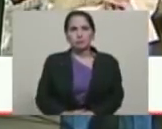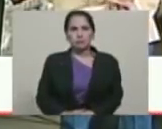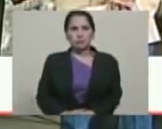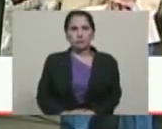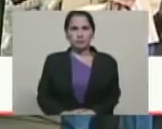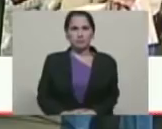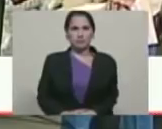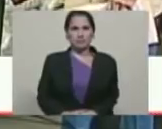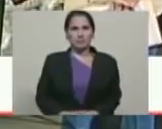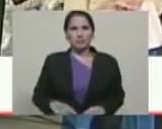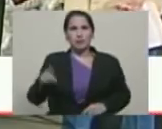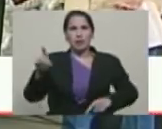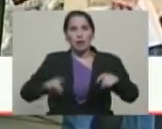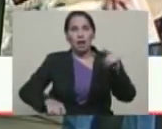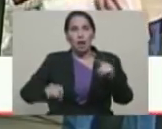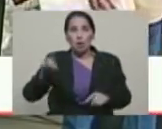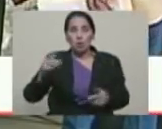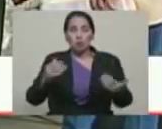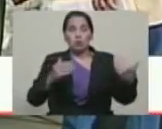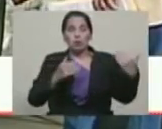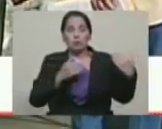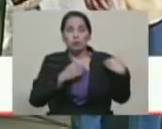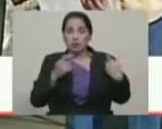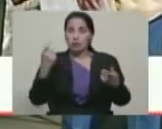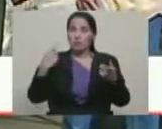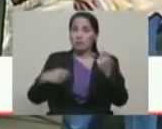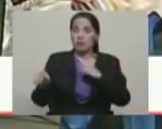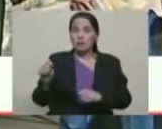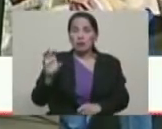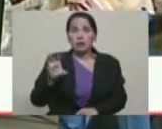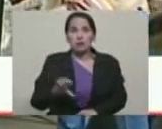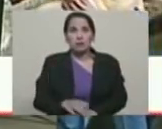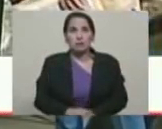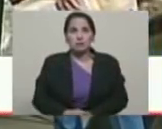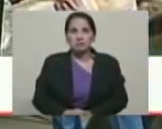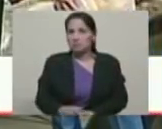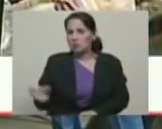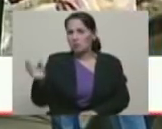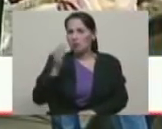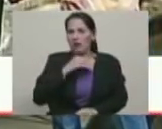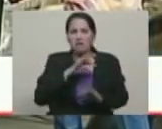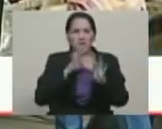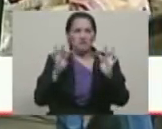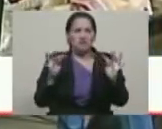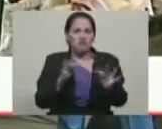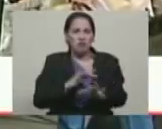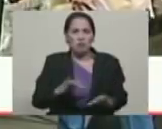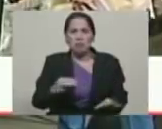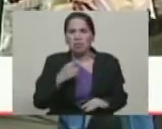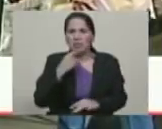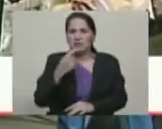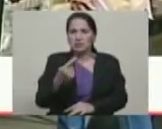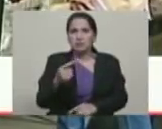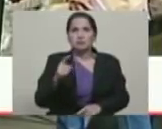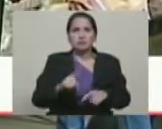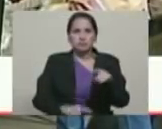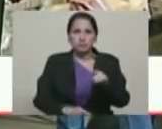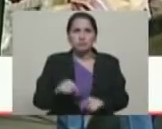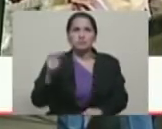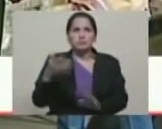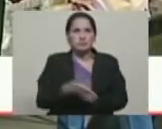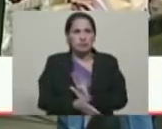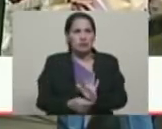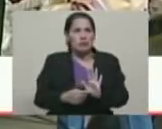Algunos de los responsables vende patria. No tengo forma de calificar a quien vende su empresa,